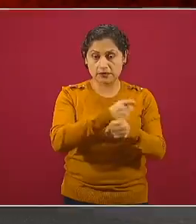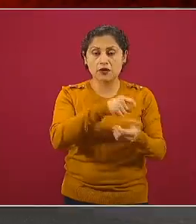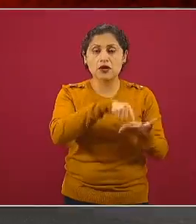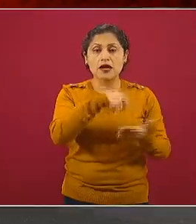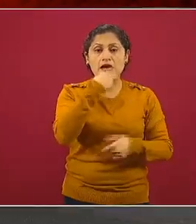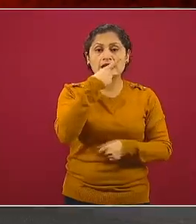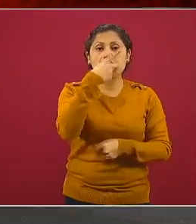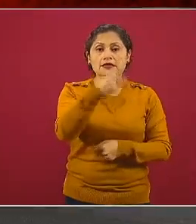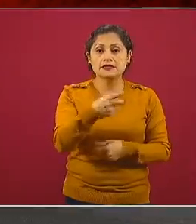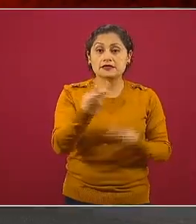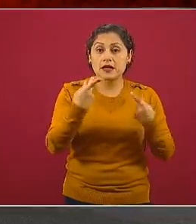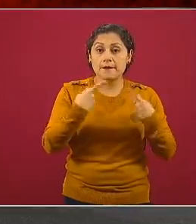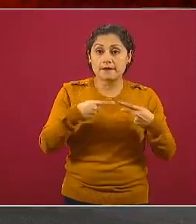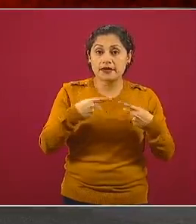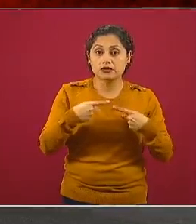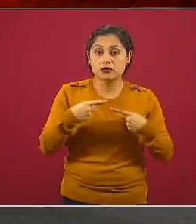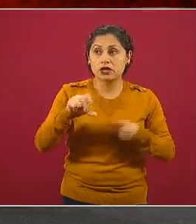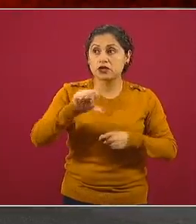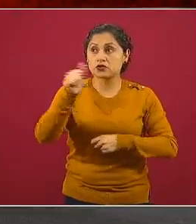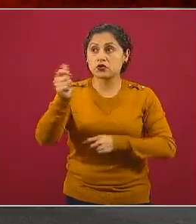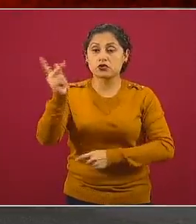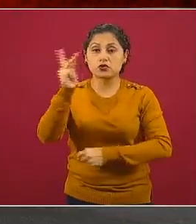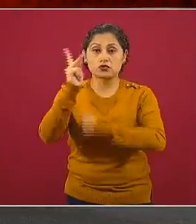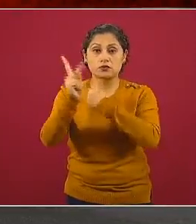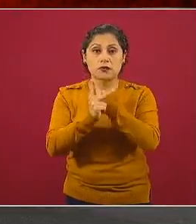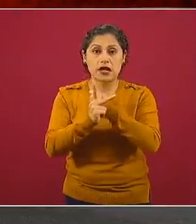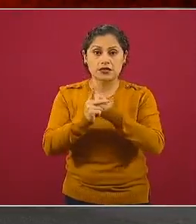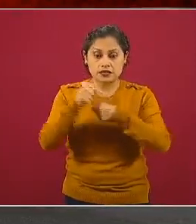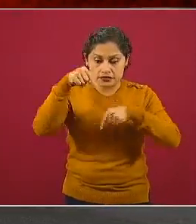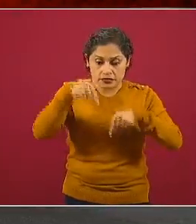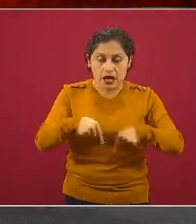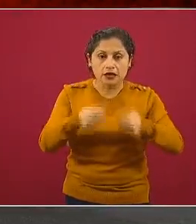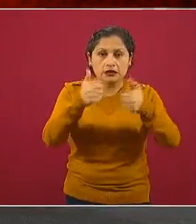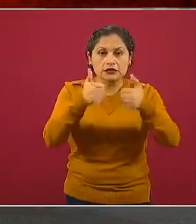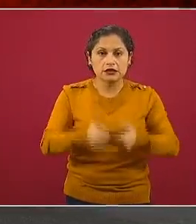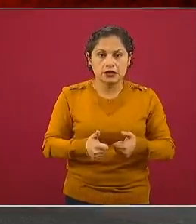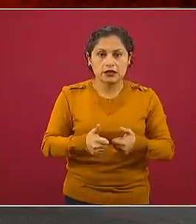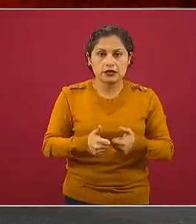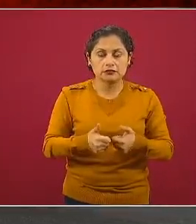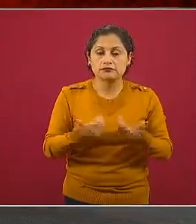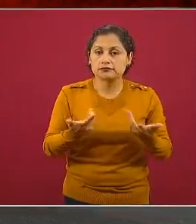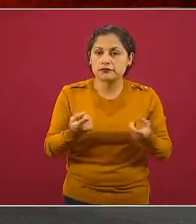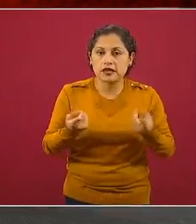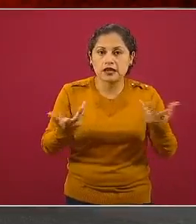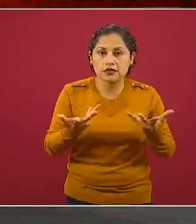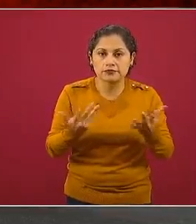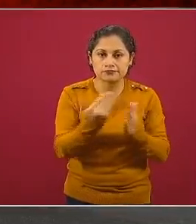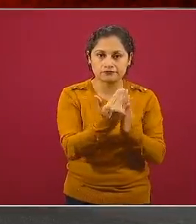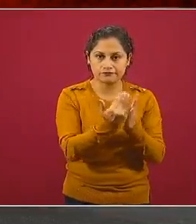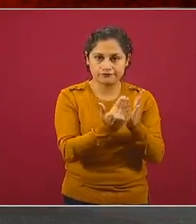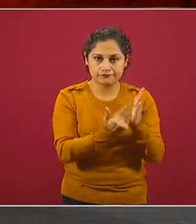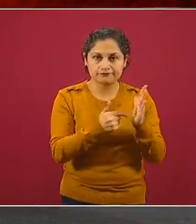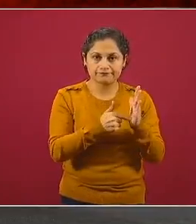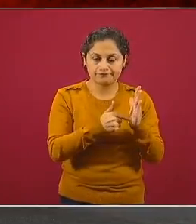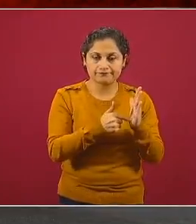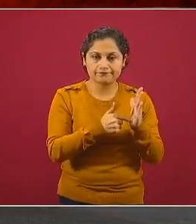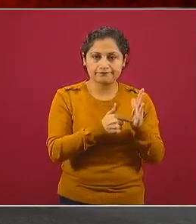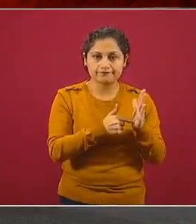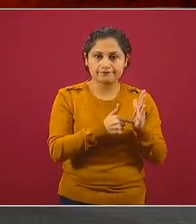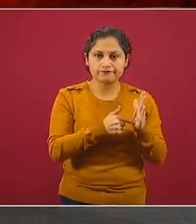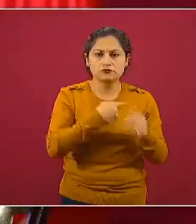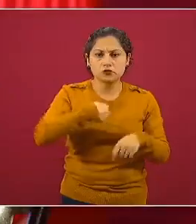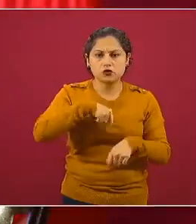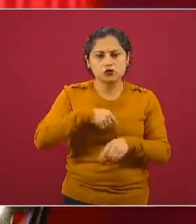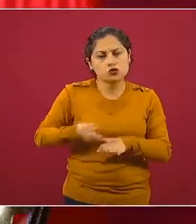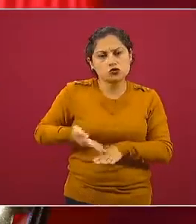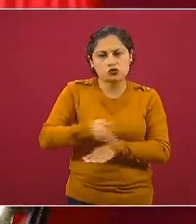hacer con las personas que quedaron varadas en los diferentes lugares. Ese protocolo lo platicamos y